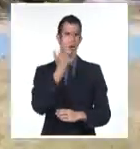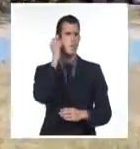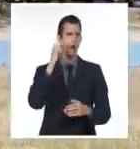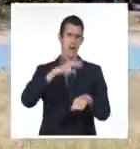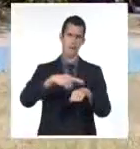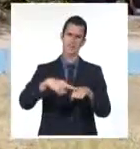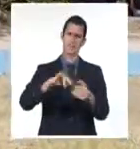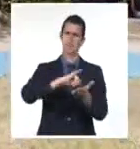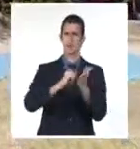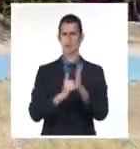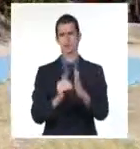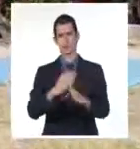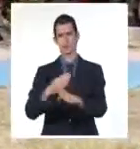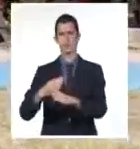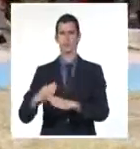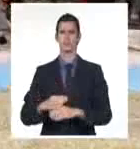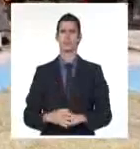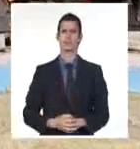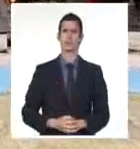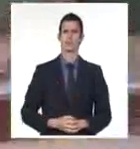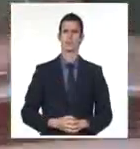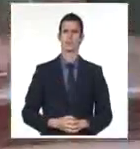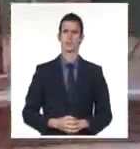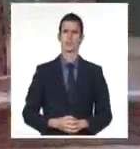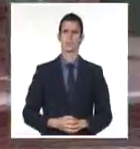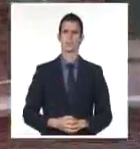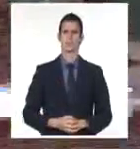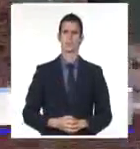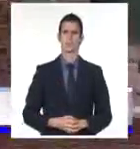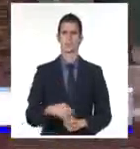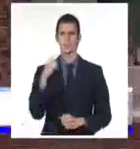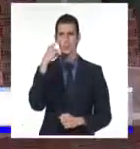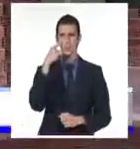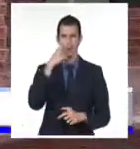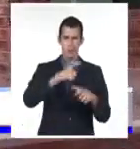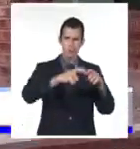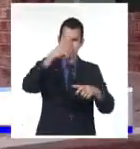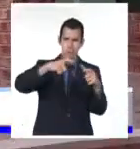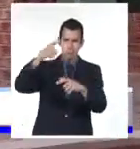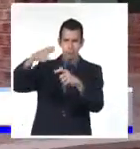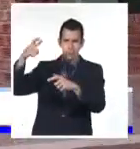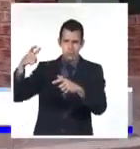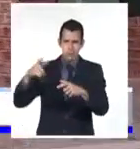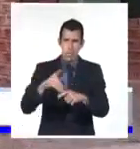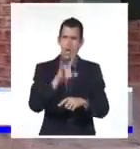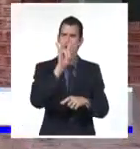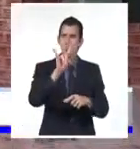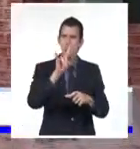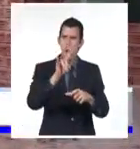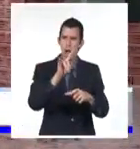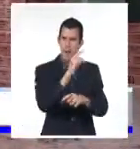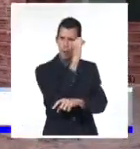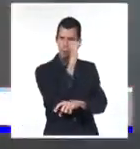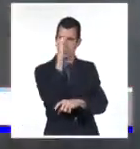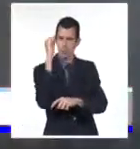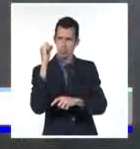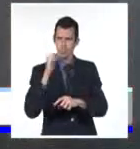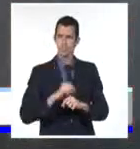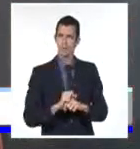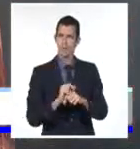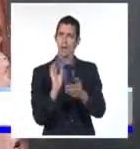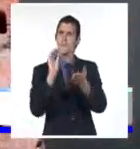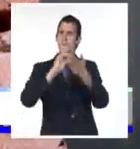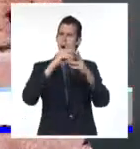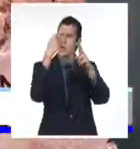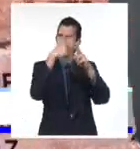La obra la conforman 9 columnas de ladrillos, donde se inscriben los nombres y fechas de más de 1.500 afrodescendientes que han